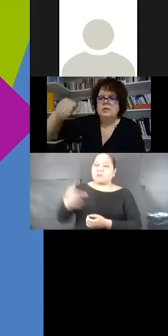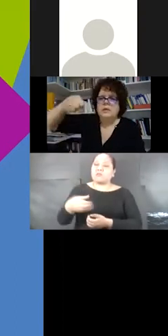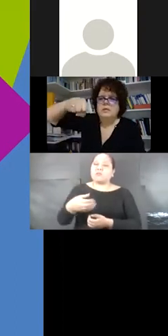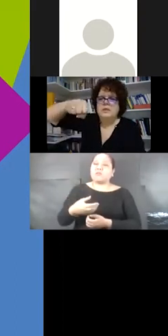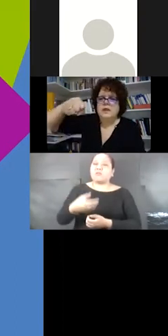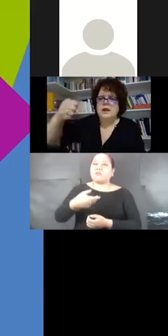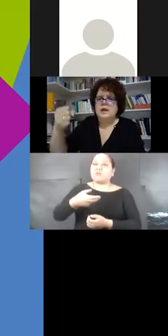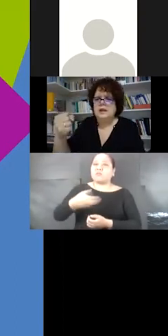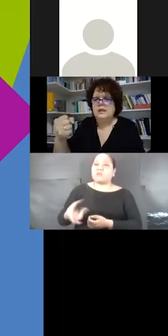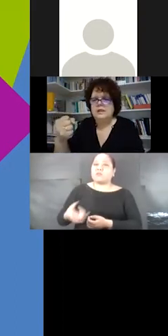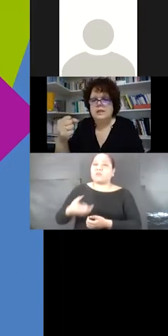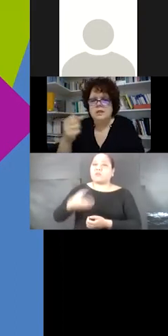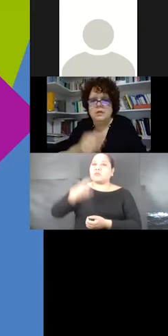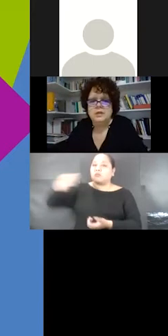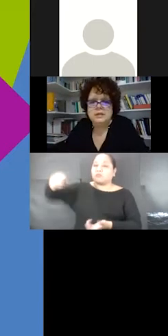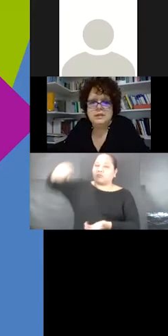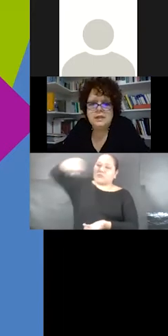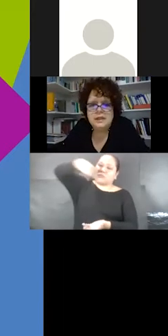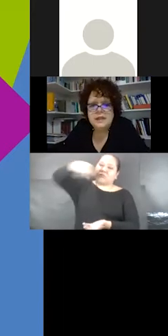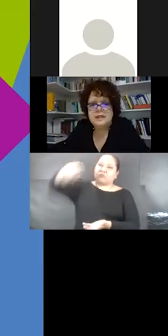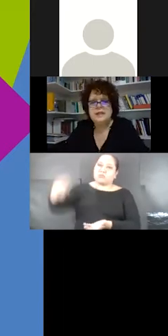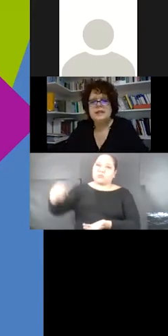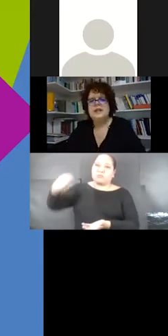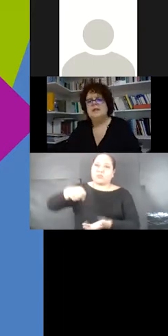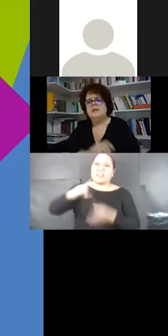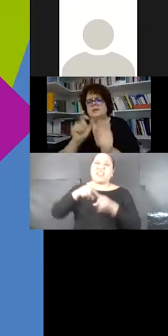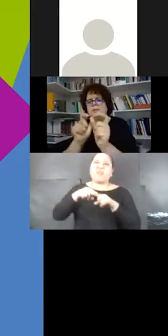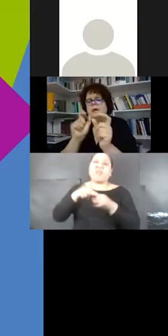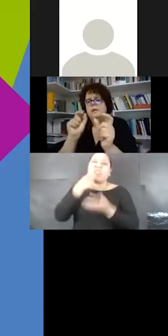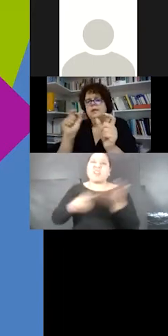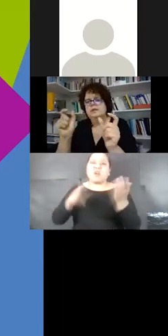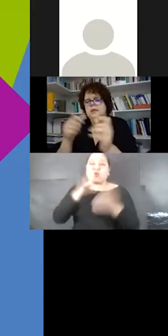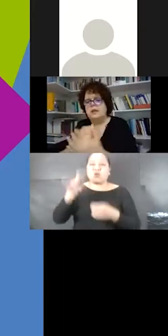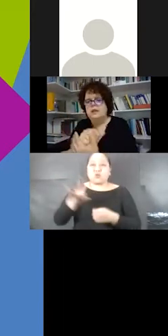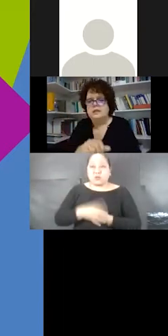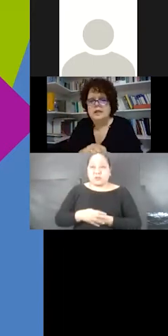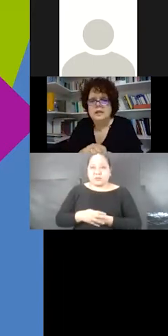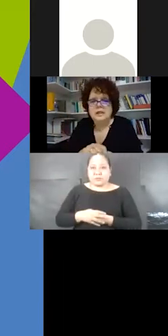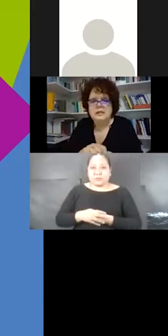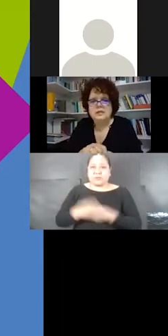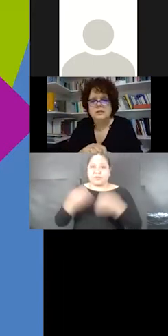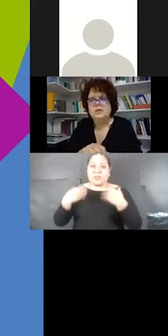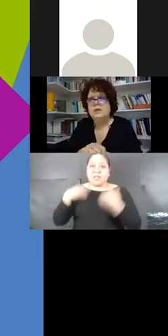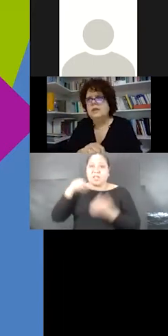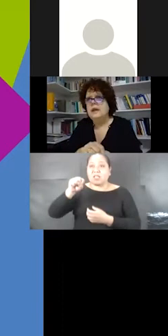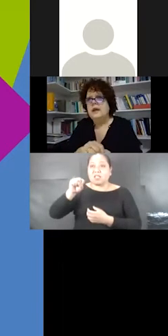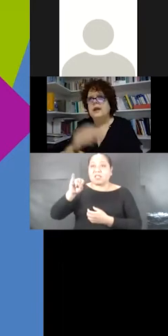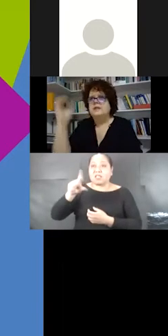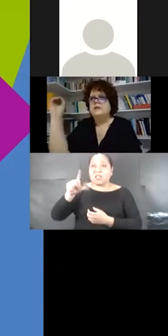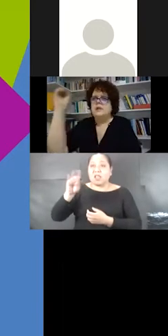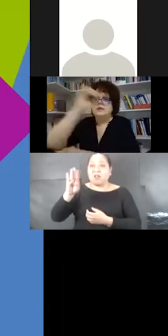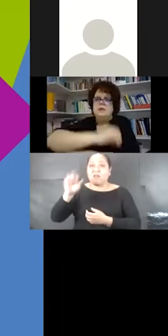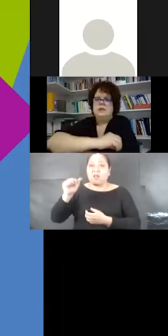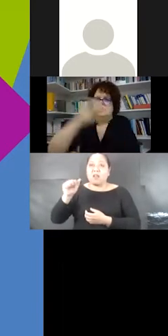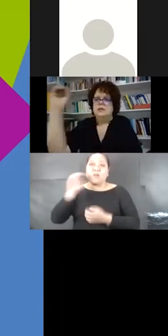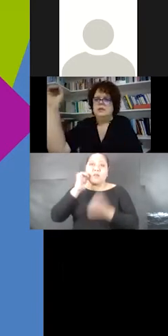no, voy a echar la jarra, ¿no? Esa es la concordancia. Tiene sílabas, que son pedazos de las señas, ¿no? Si